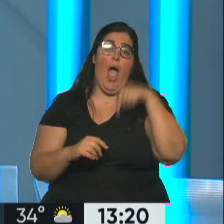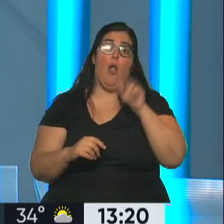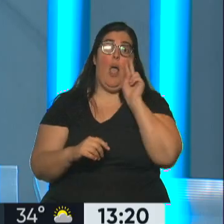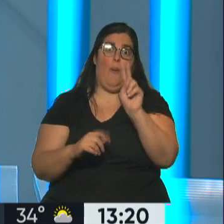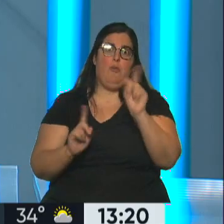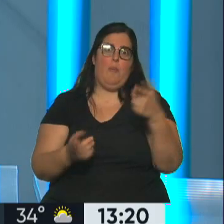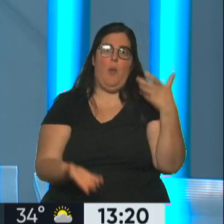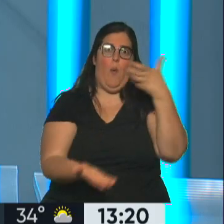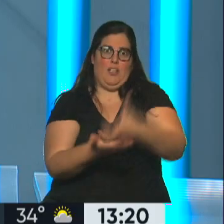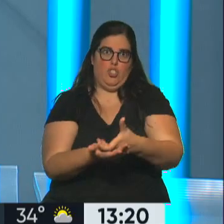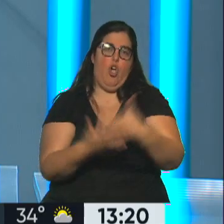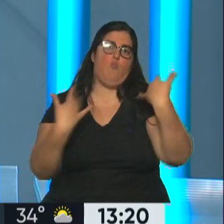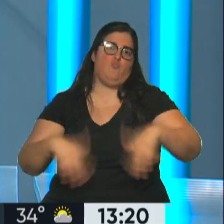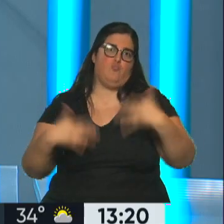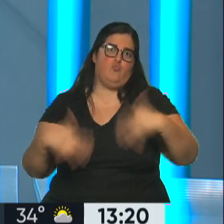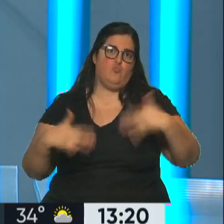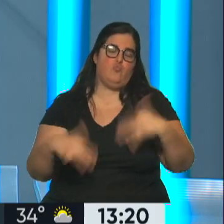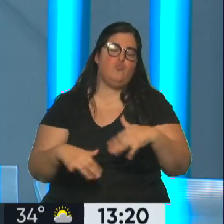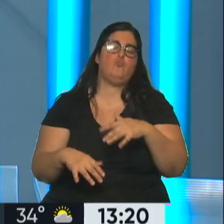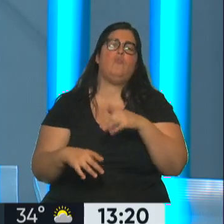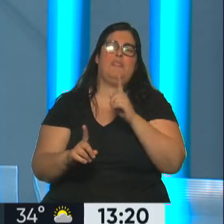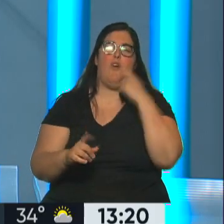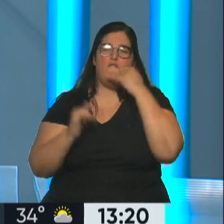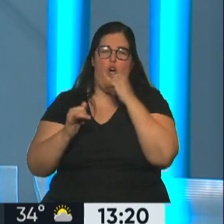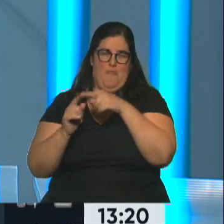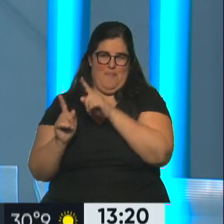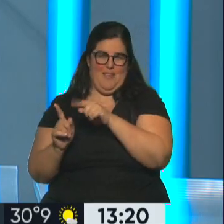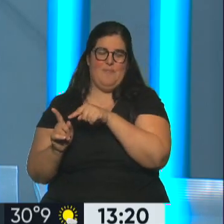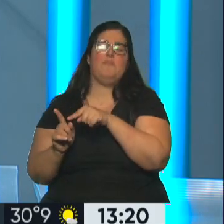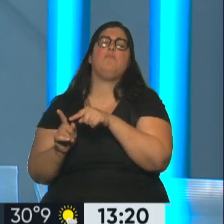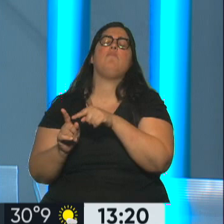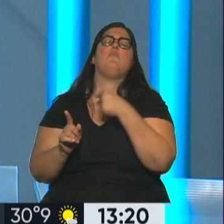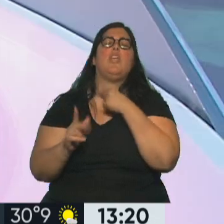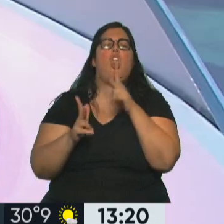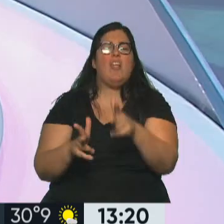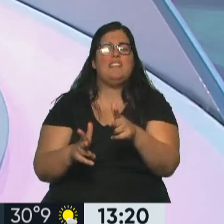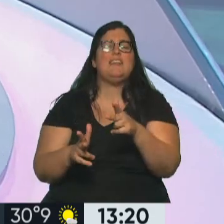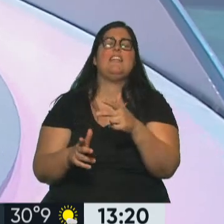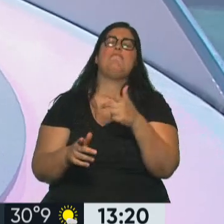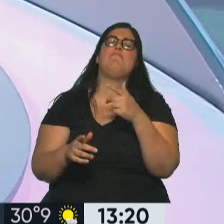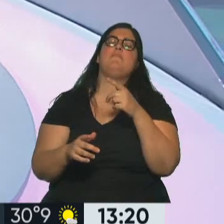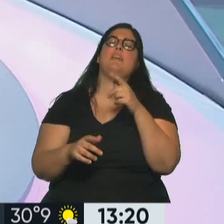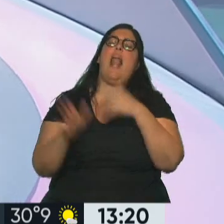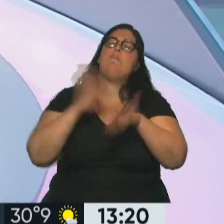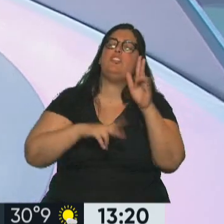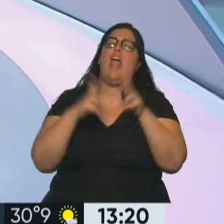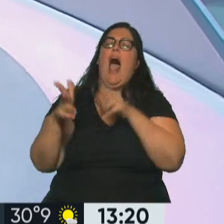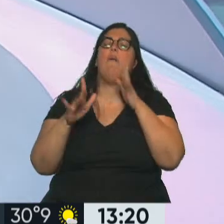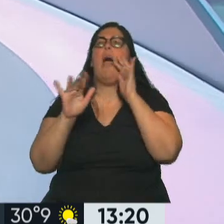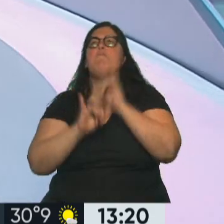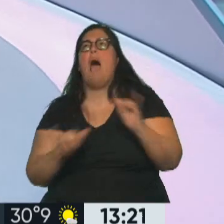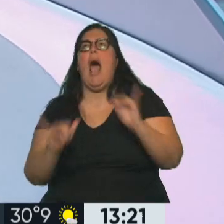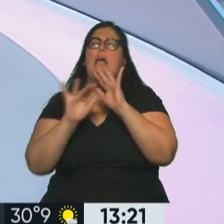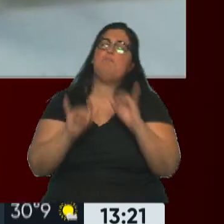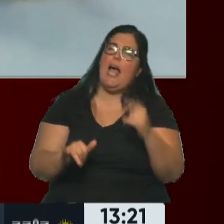una inversión muy mayor y lo que se contaba ahí en el informe. Pero quiero decir, con pinzas, digamos, hasta ahí esta cuestión de que era